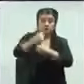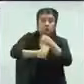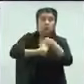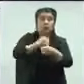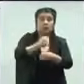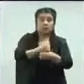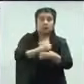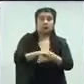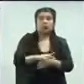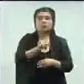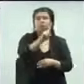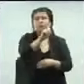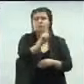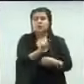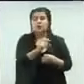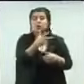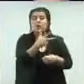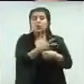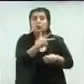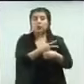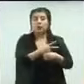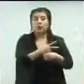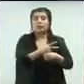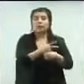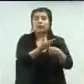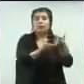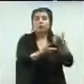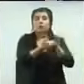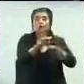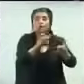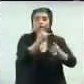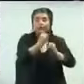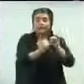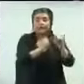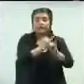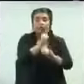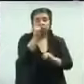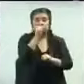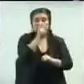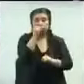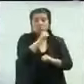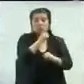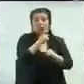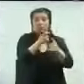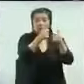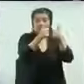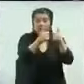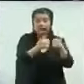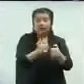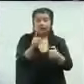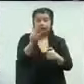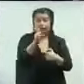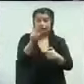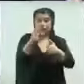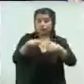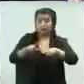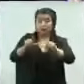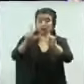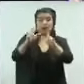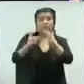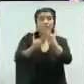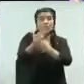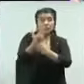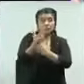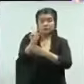viceministro, es que en Guatecompras no aparecen levantados ningún estudio. Es que no levantamos eventos nuevos, sino que estos